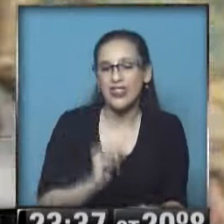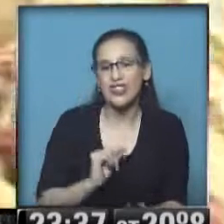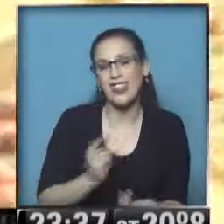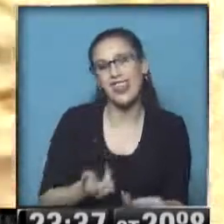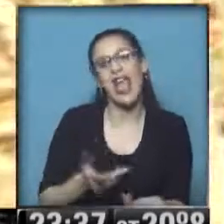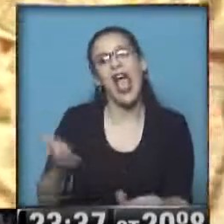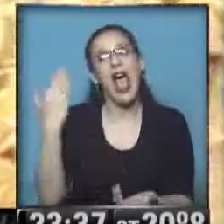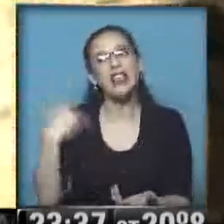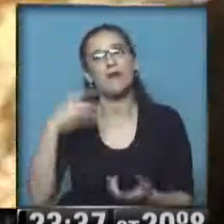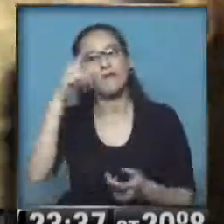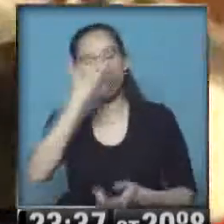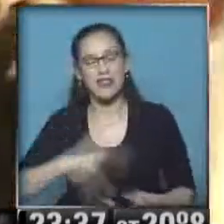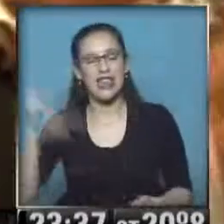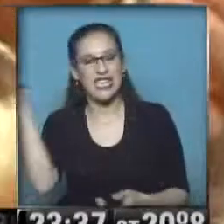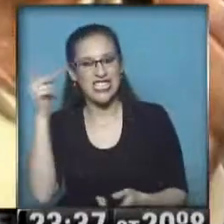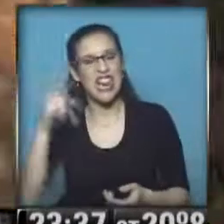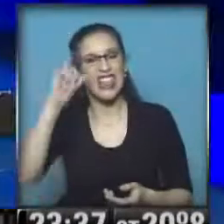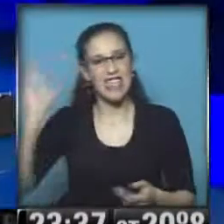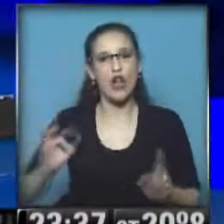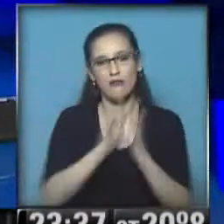de Cristina.